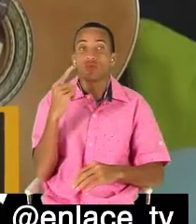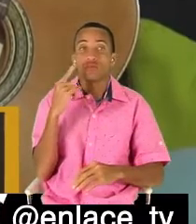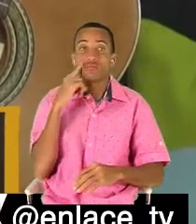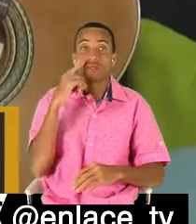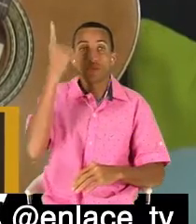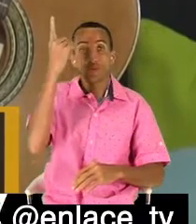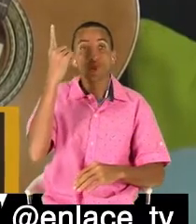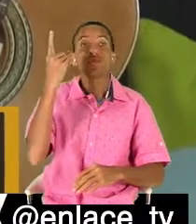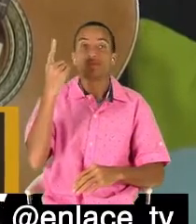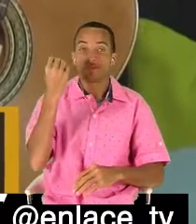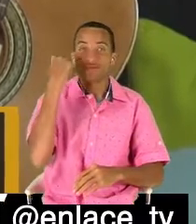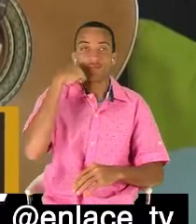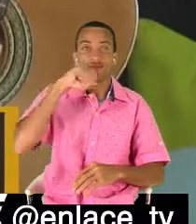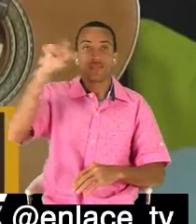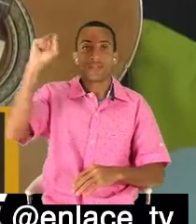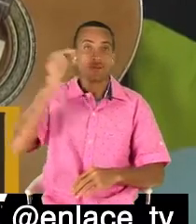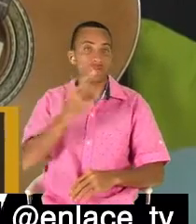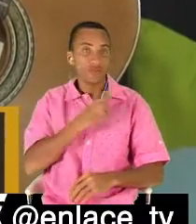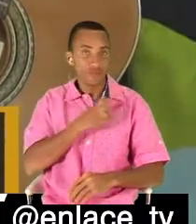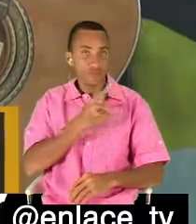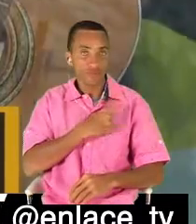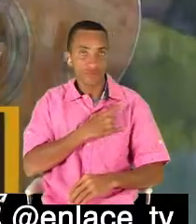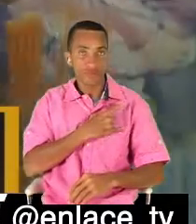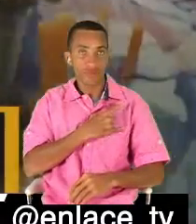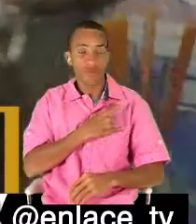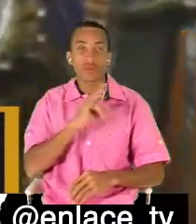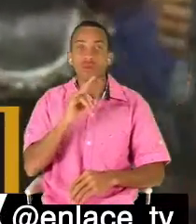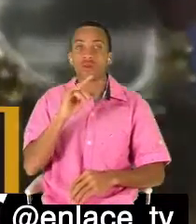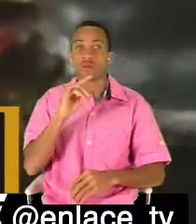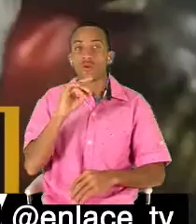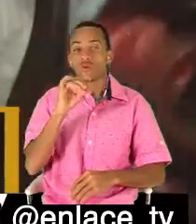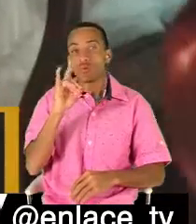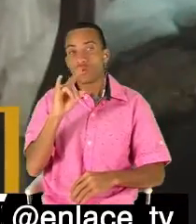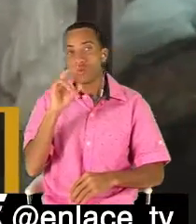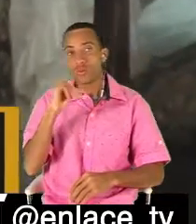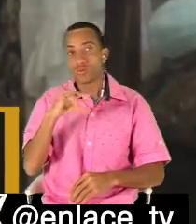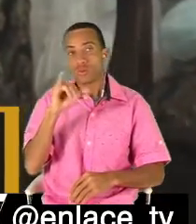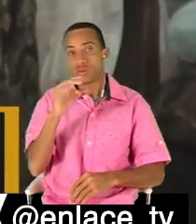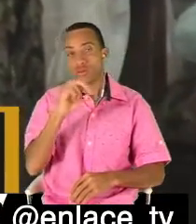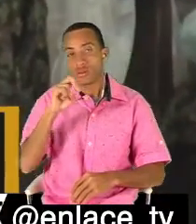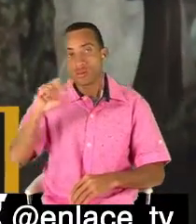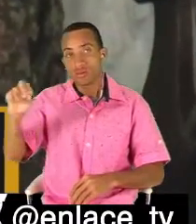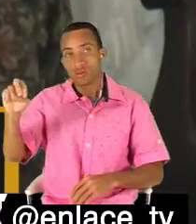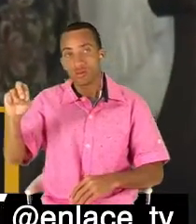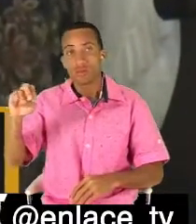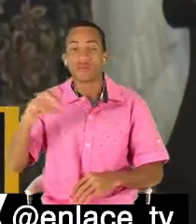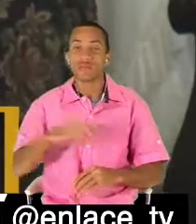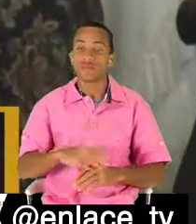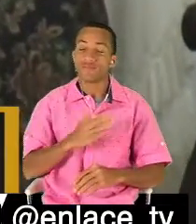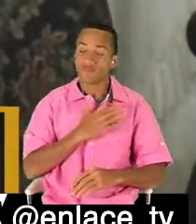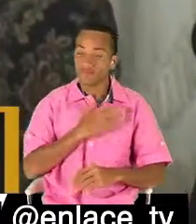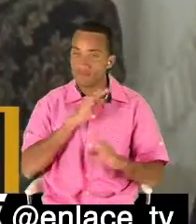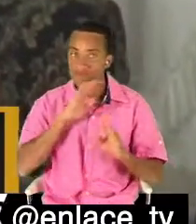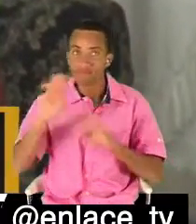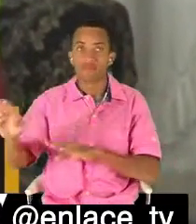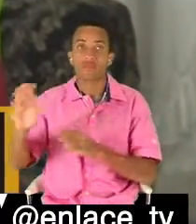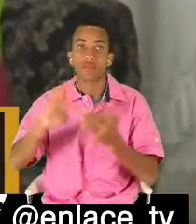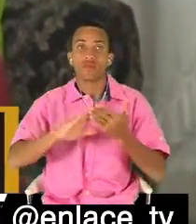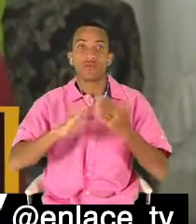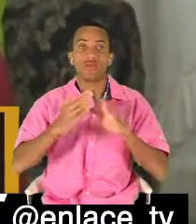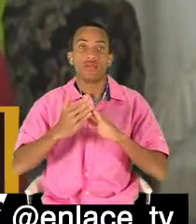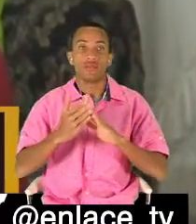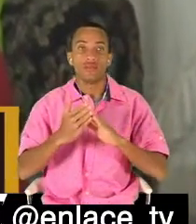lugar en la Universidad Uninorte, representando gloriosamente a Unipaz Barranca Bermeja. Esa